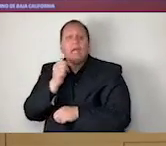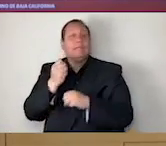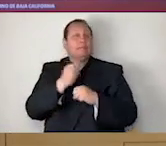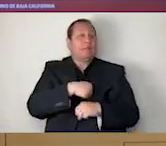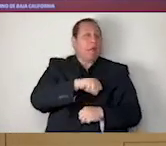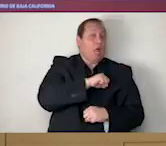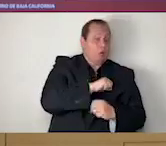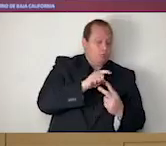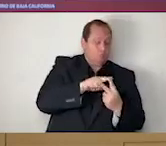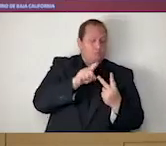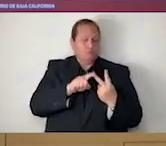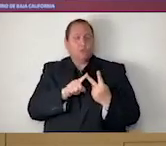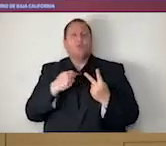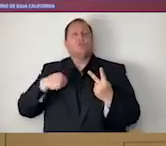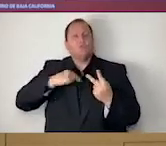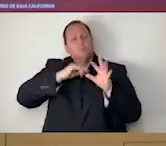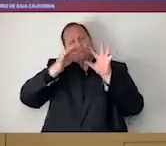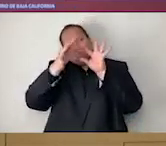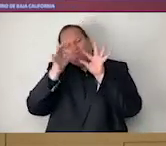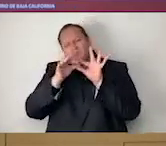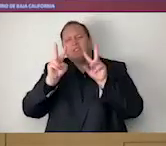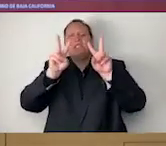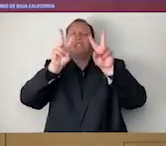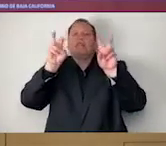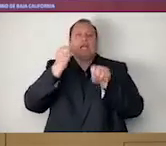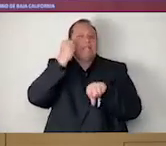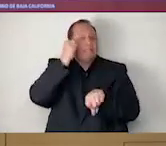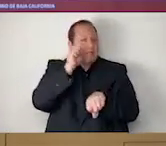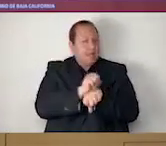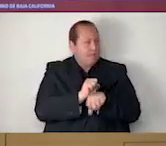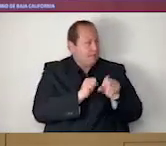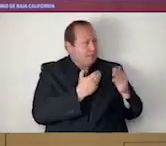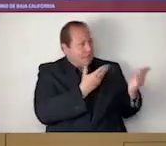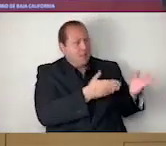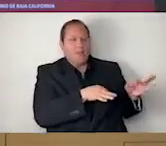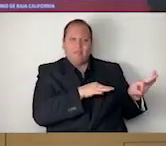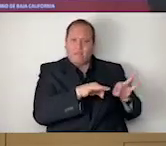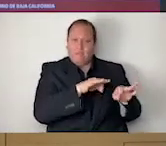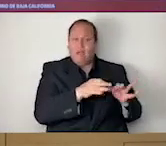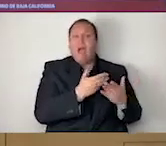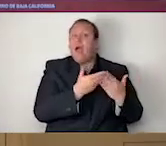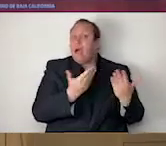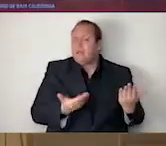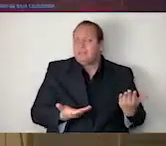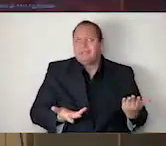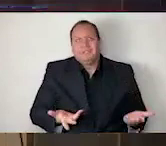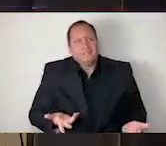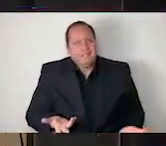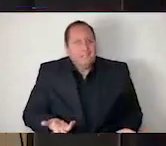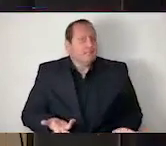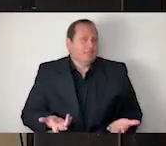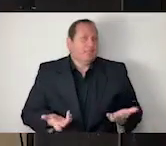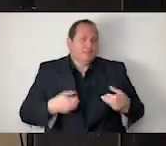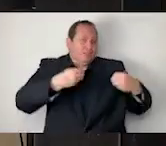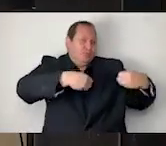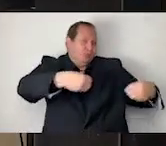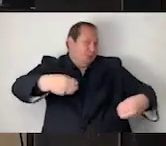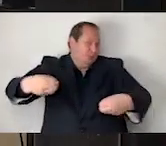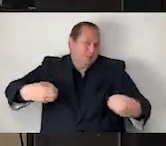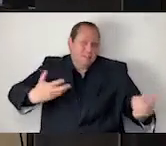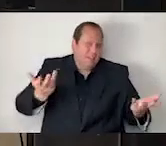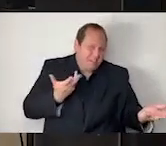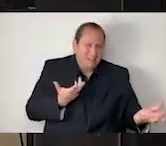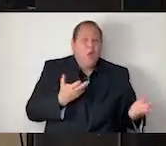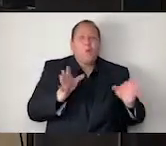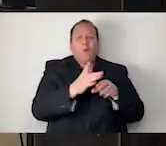de trabajo que ahora está muy muy despreocupada con los cierres de algunas empresas que no ha querido entender que no